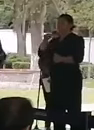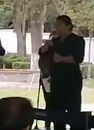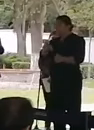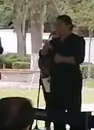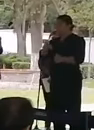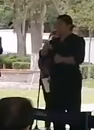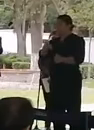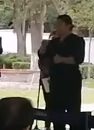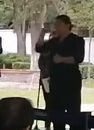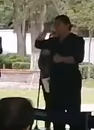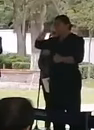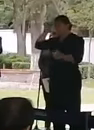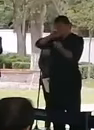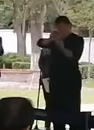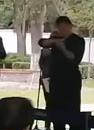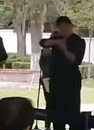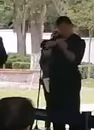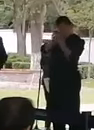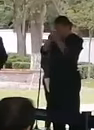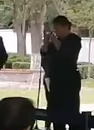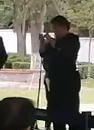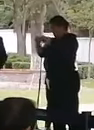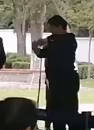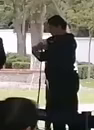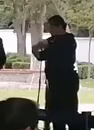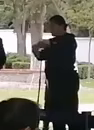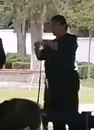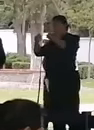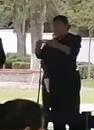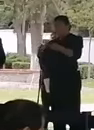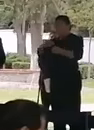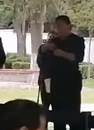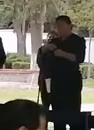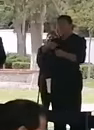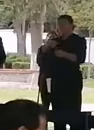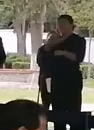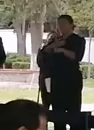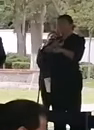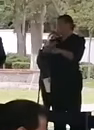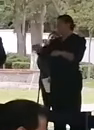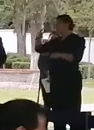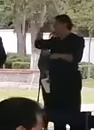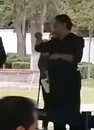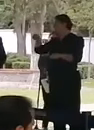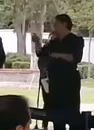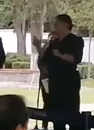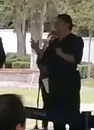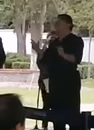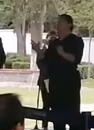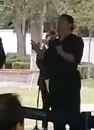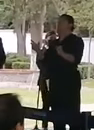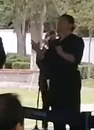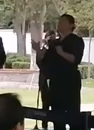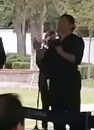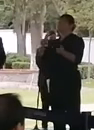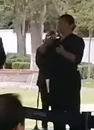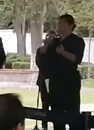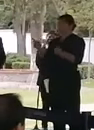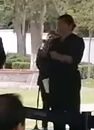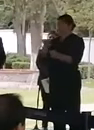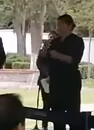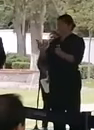en transformar la relación entre los Estados Unidos y México. siguiendo adelante en una